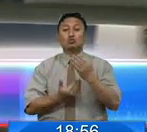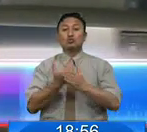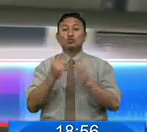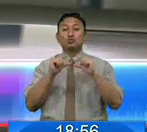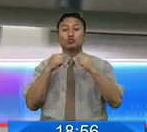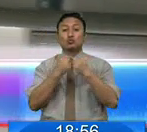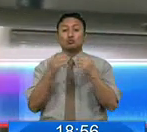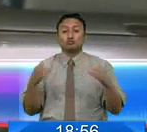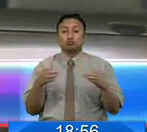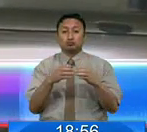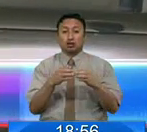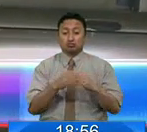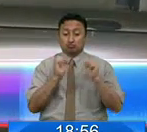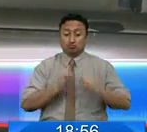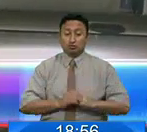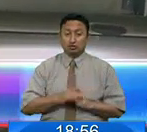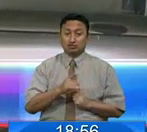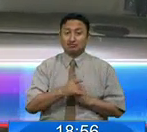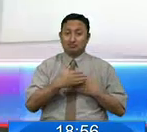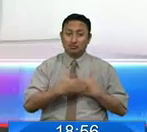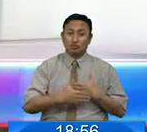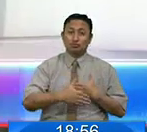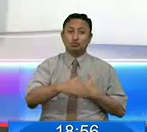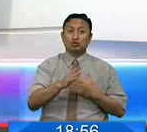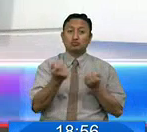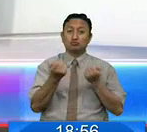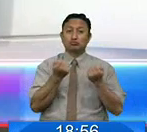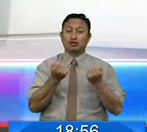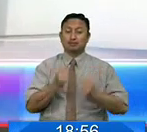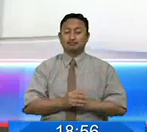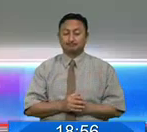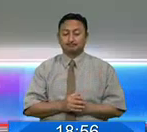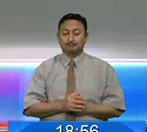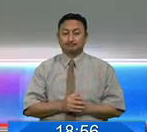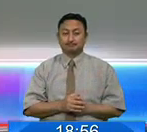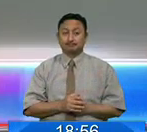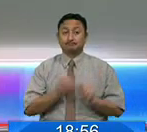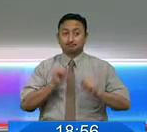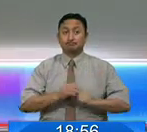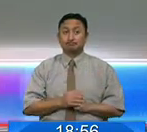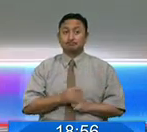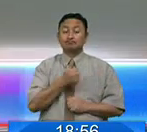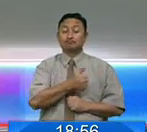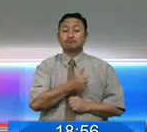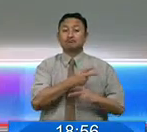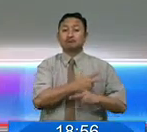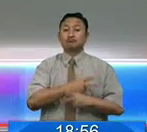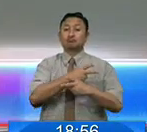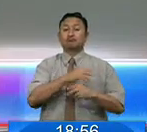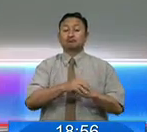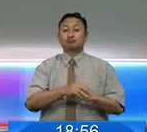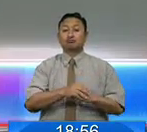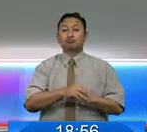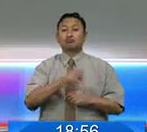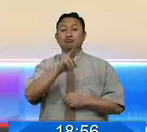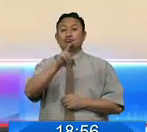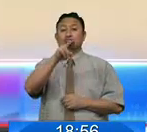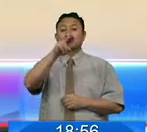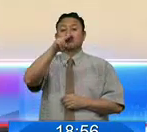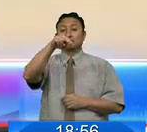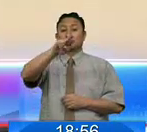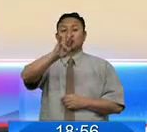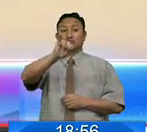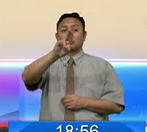mayoría que permita llevar la entidad de control por otro camino así lo destacan las consejeras maría fernanda rivadeneira